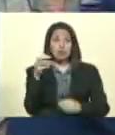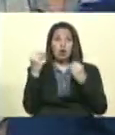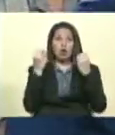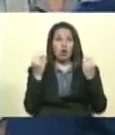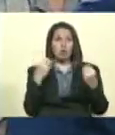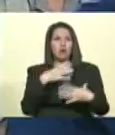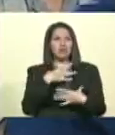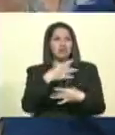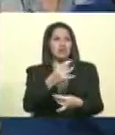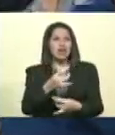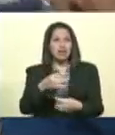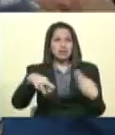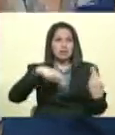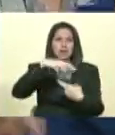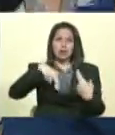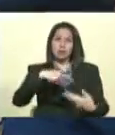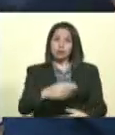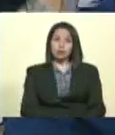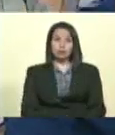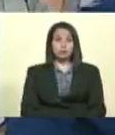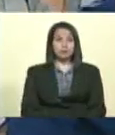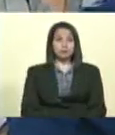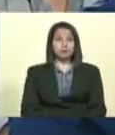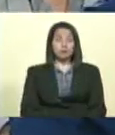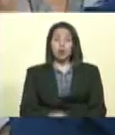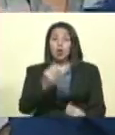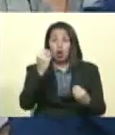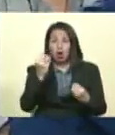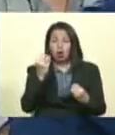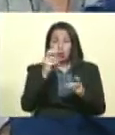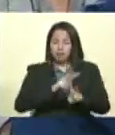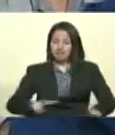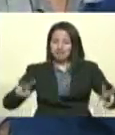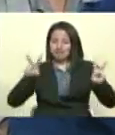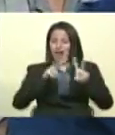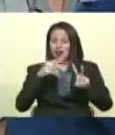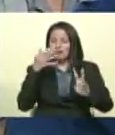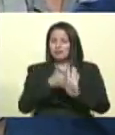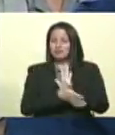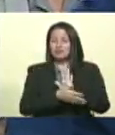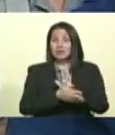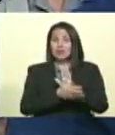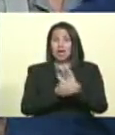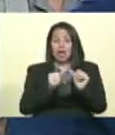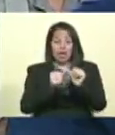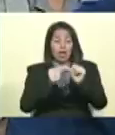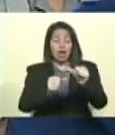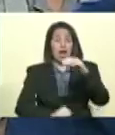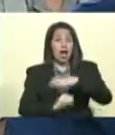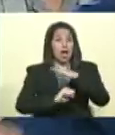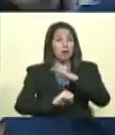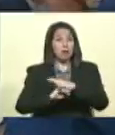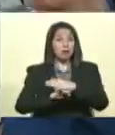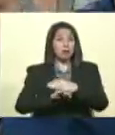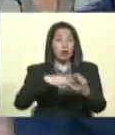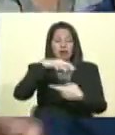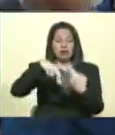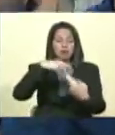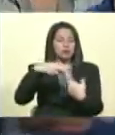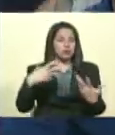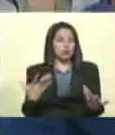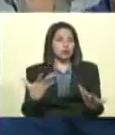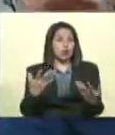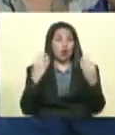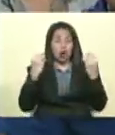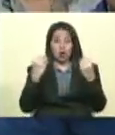de la revolución, hacia dónde están los principios fundamentales de esta revolución que vienen a enmarcarse